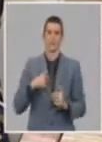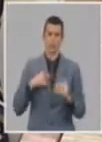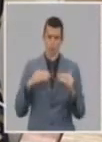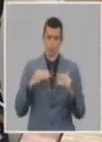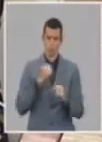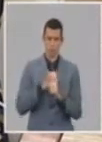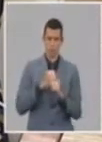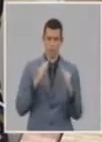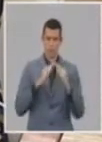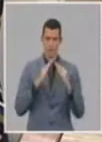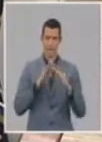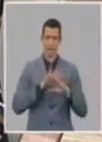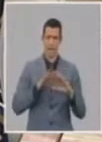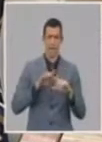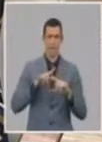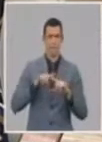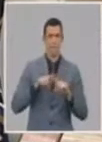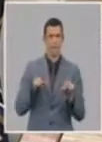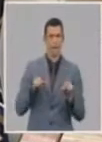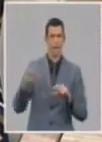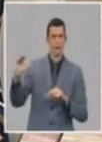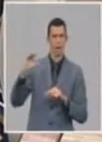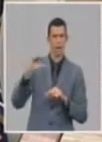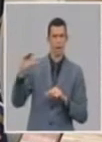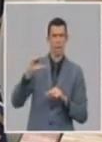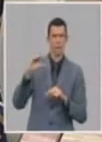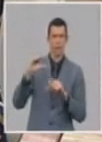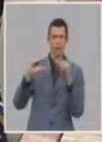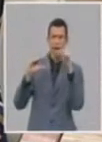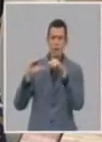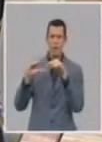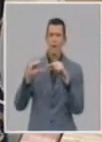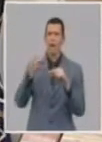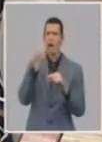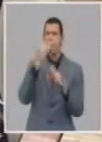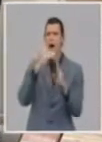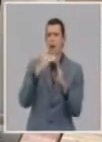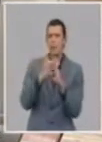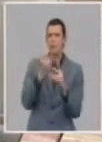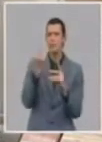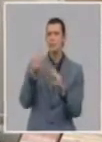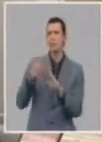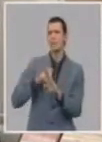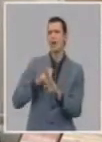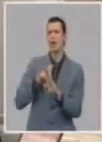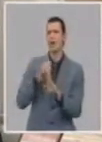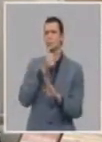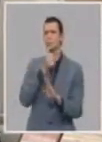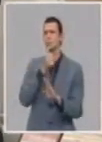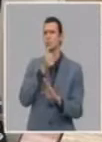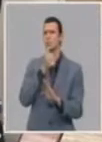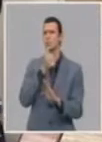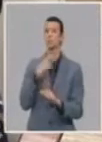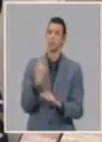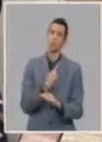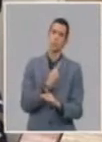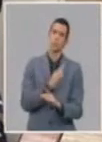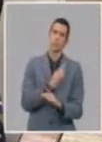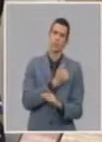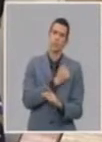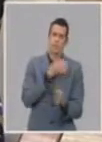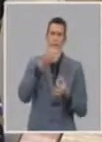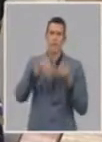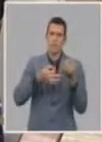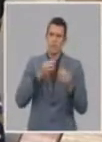el pago para el almuerzo, el estipendio para el almuerzo que reciben algunos trabajadores. Y nosotros queremos aclarar, tal como se dijo en el mes de